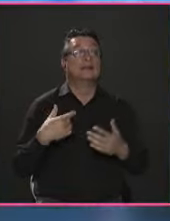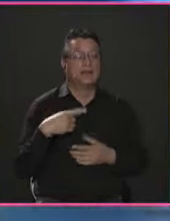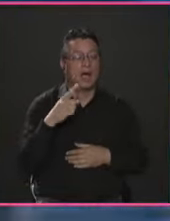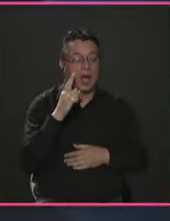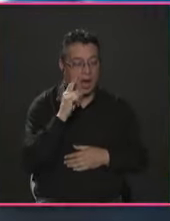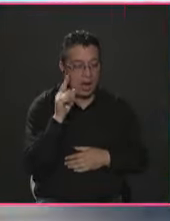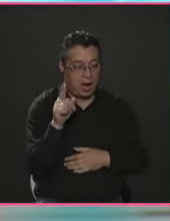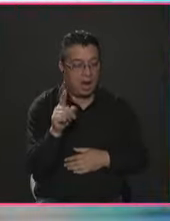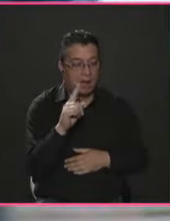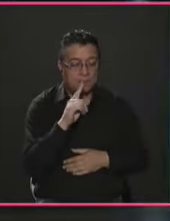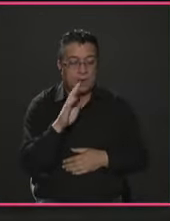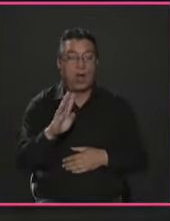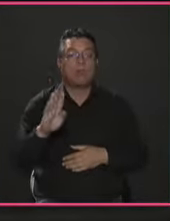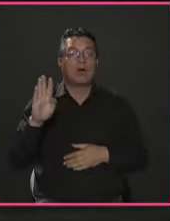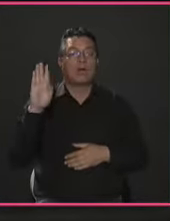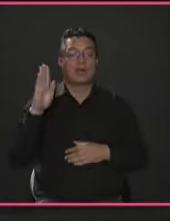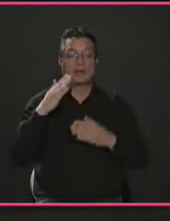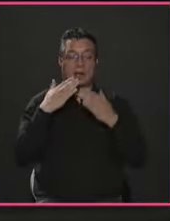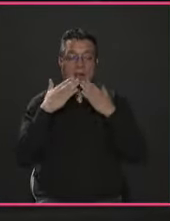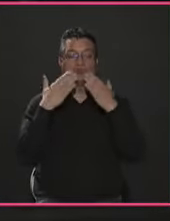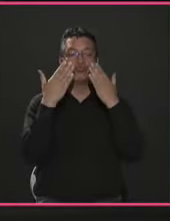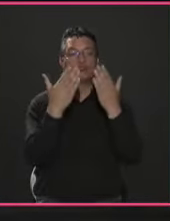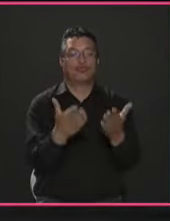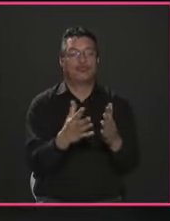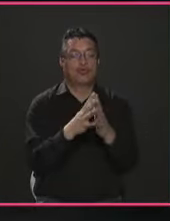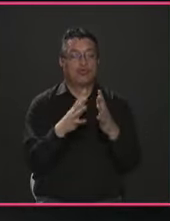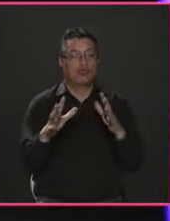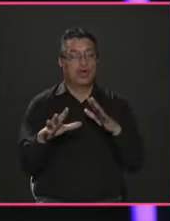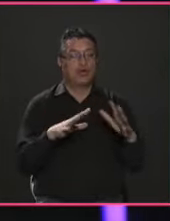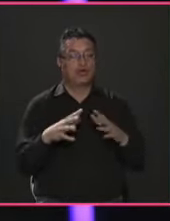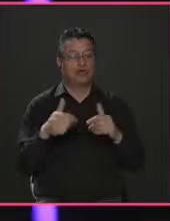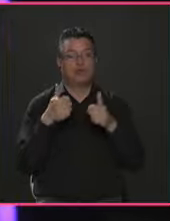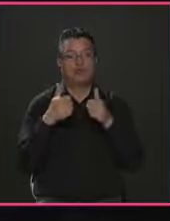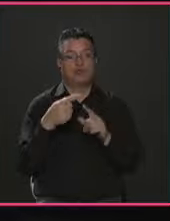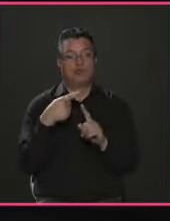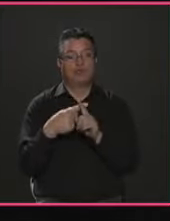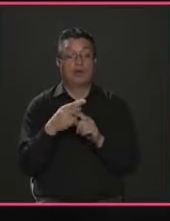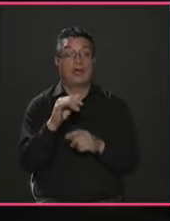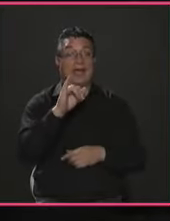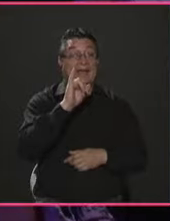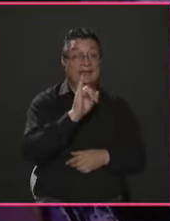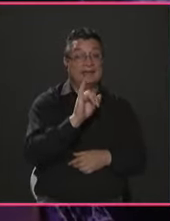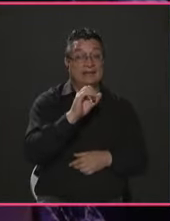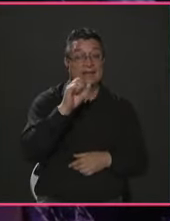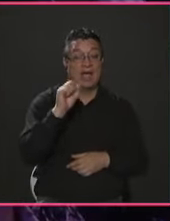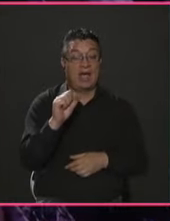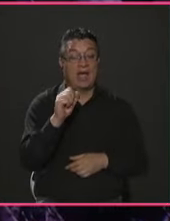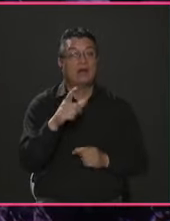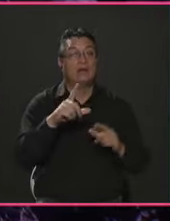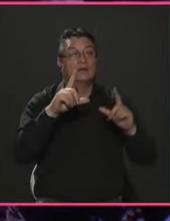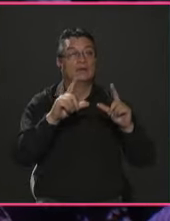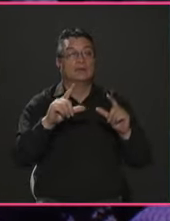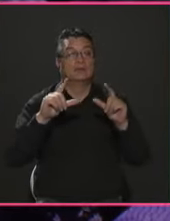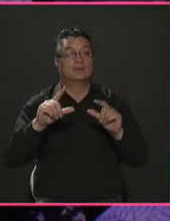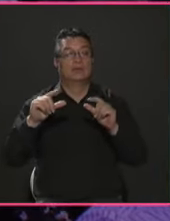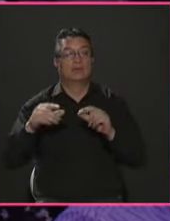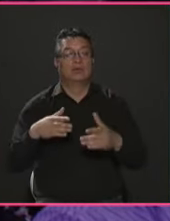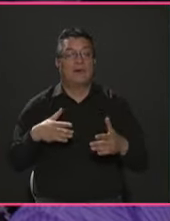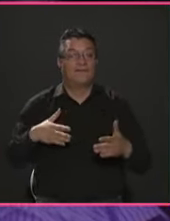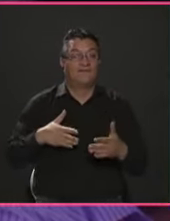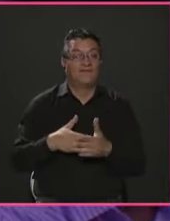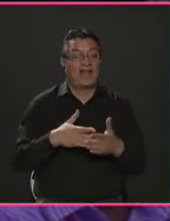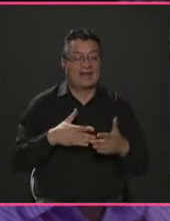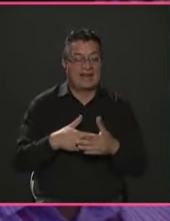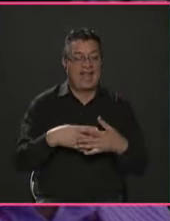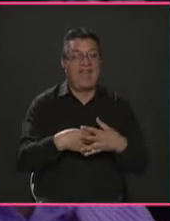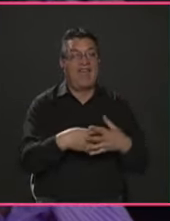esta Promesa de entregar tremendas cosas en el futuro si pensamos en la Inteligencia artificial reduciendo barreras